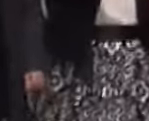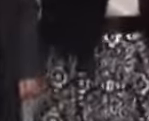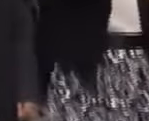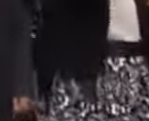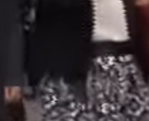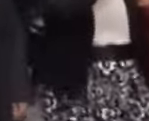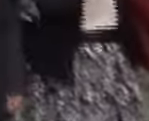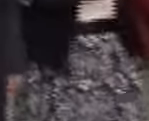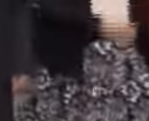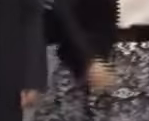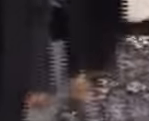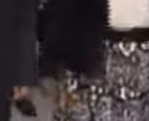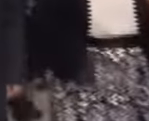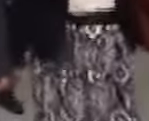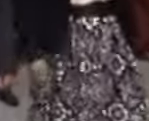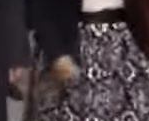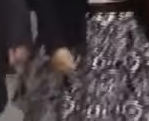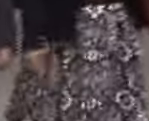repente